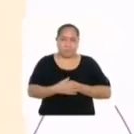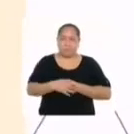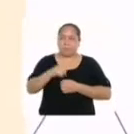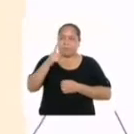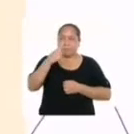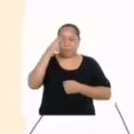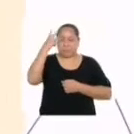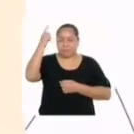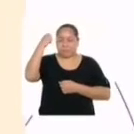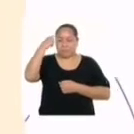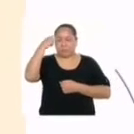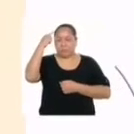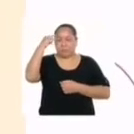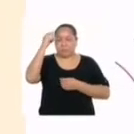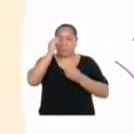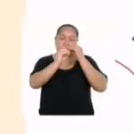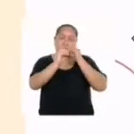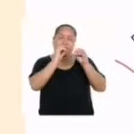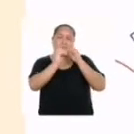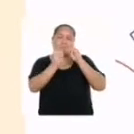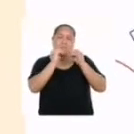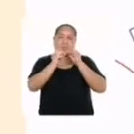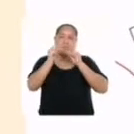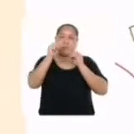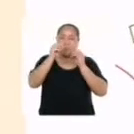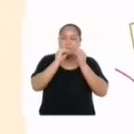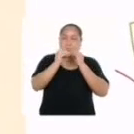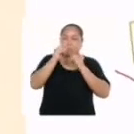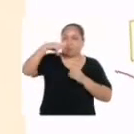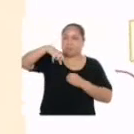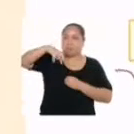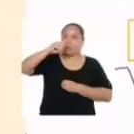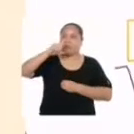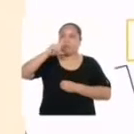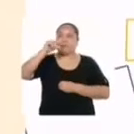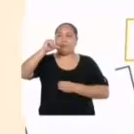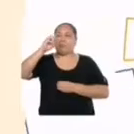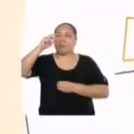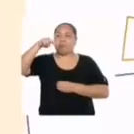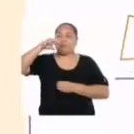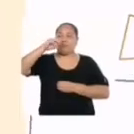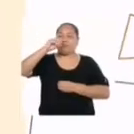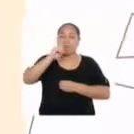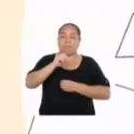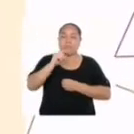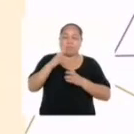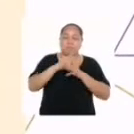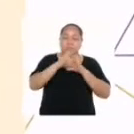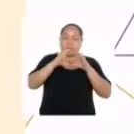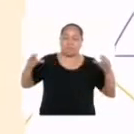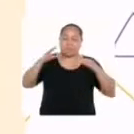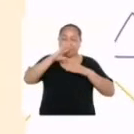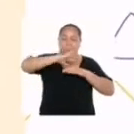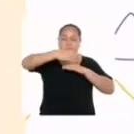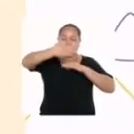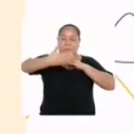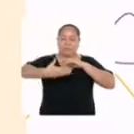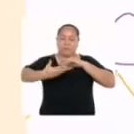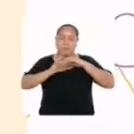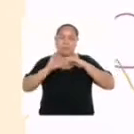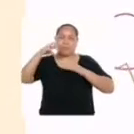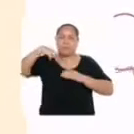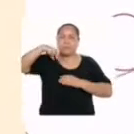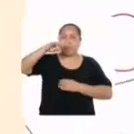Luego, si proyectamos y reconstruimos el polígono pentagonal, llegamos a formar un prisma pentagonal.